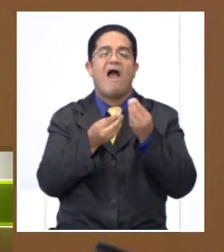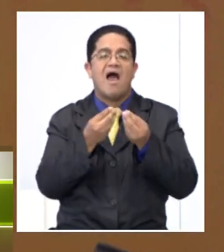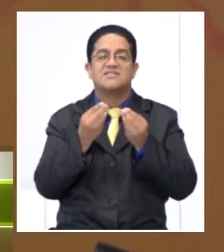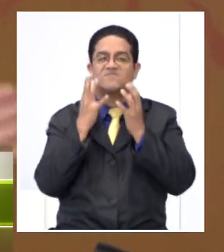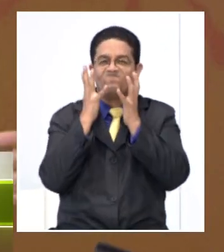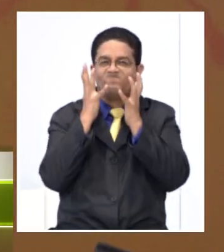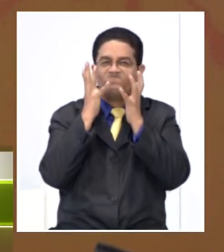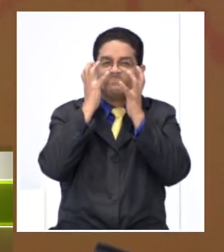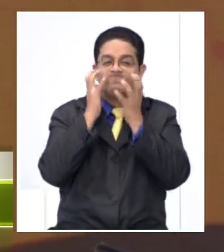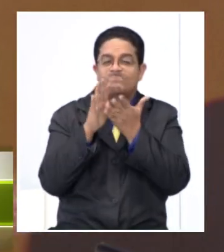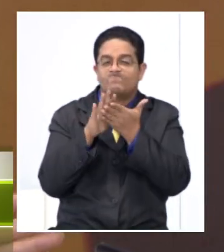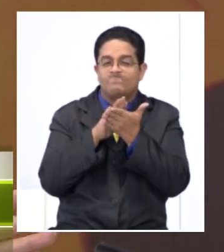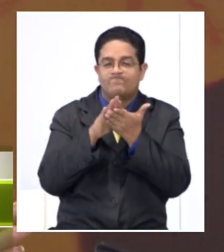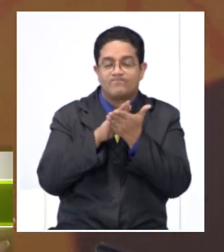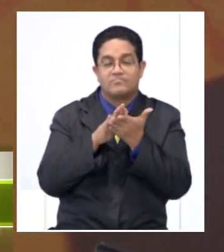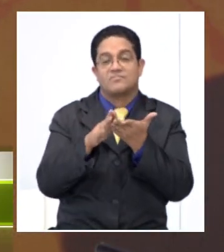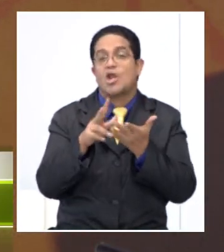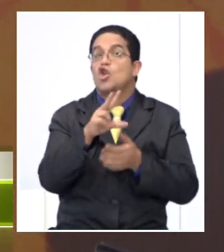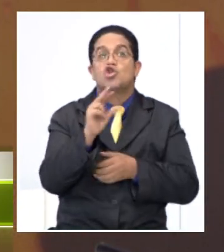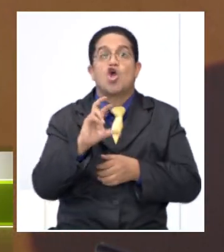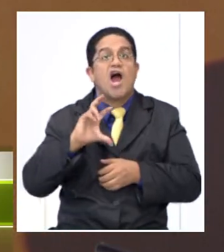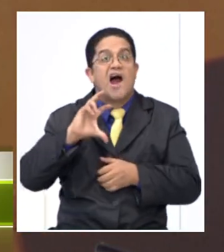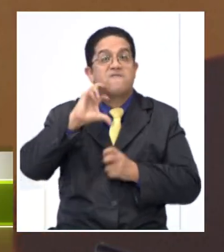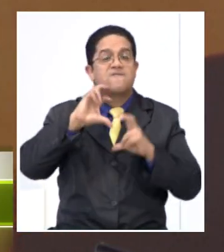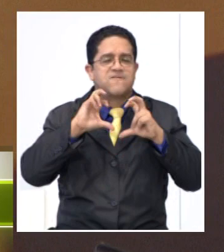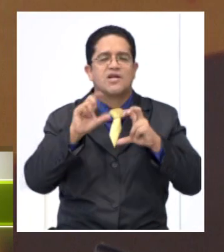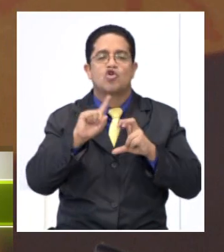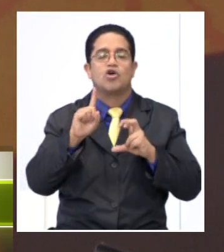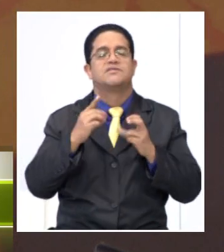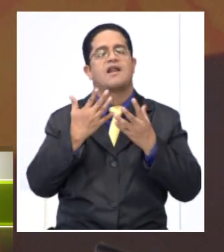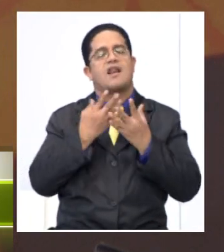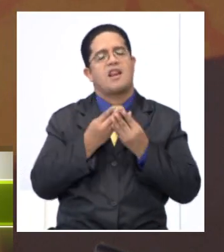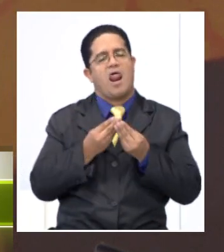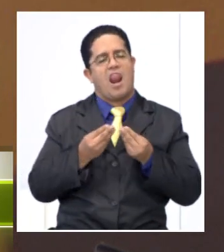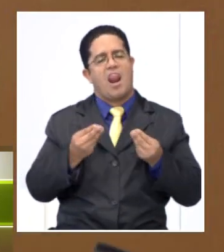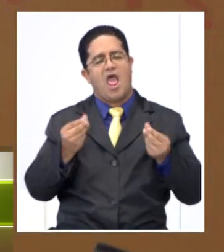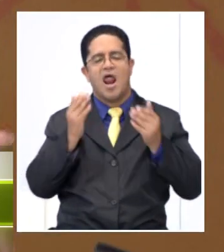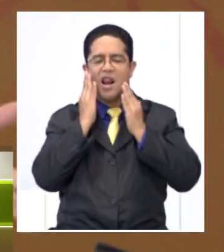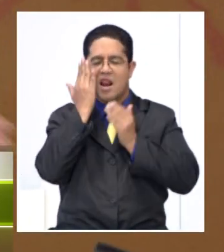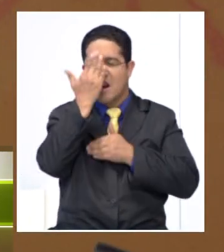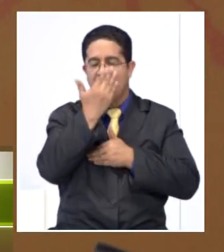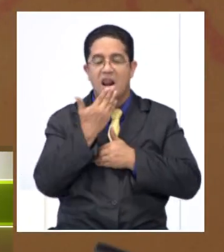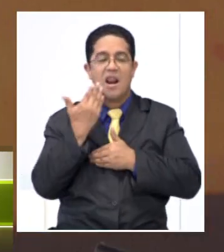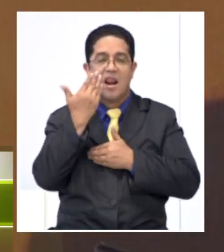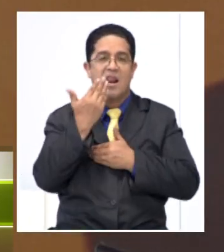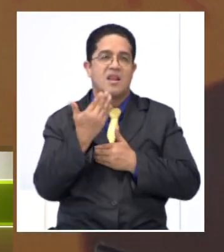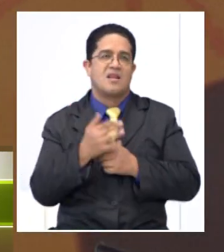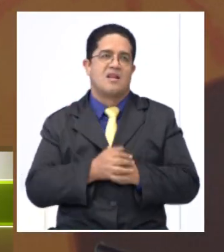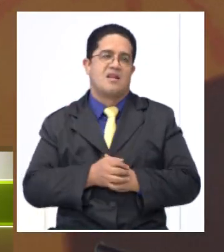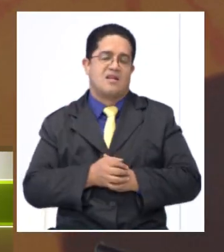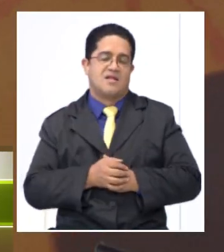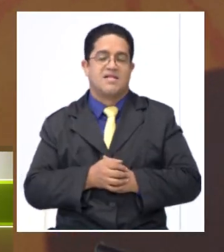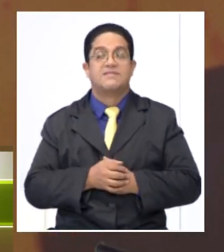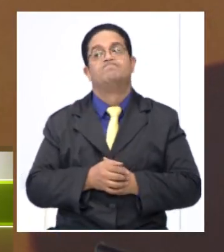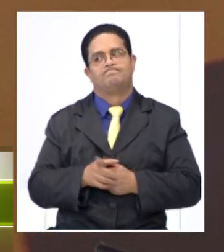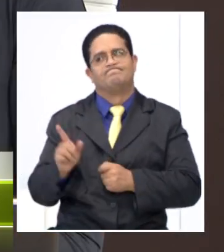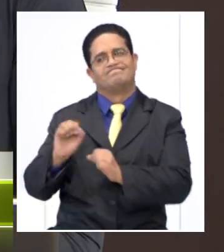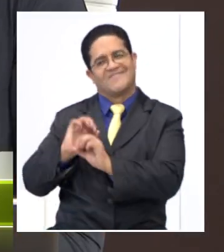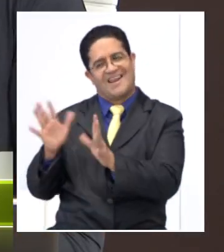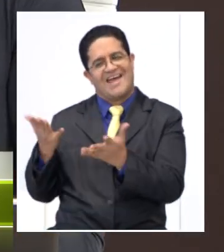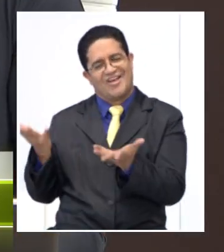Entonces todo lo contrario, no te va a rellenar, sino más bien te va a relajar y quitar las líneas de expresión o las conocidas arrugas. Claro,